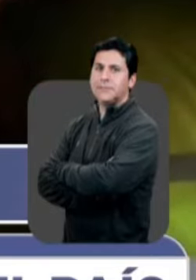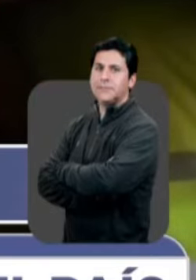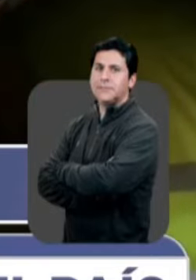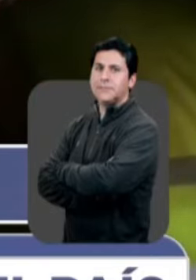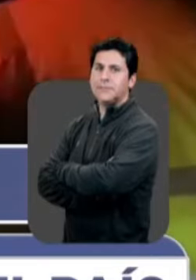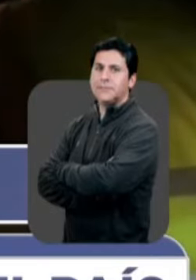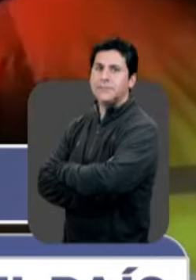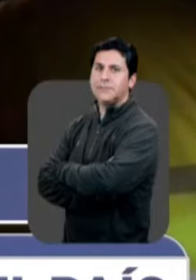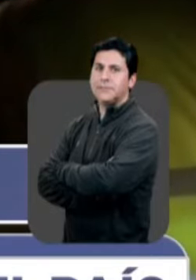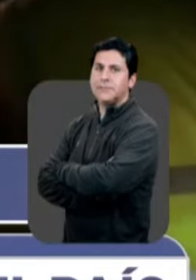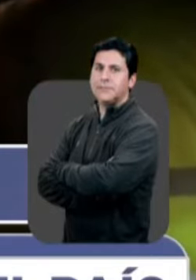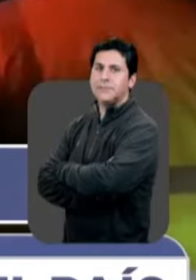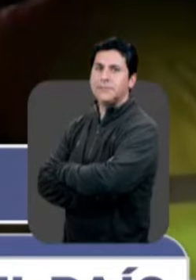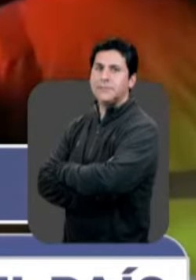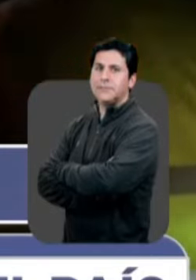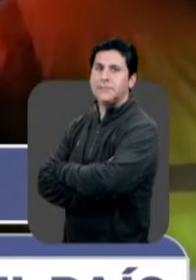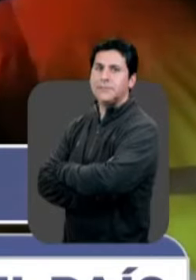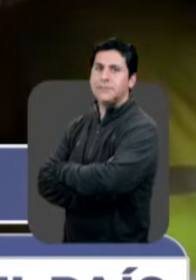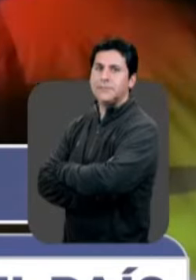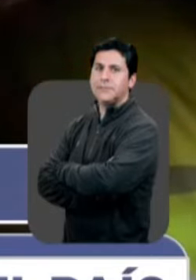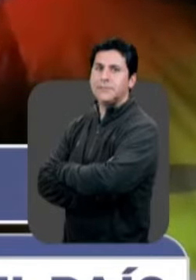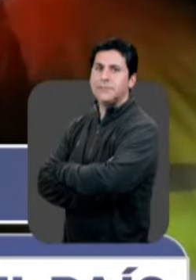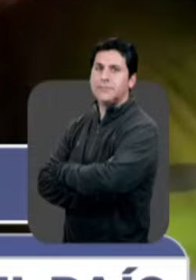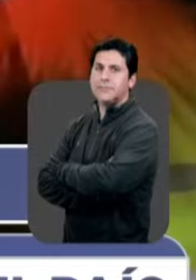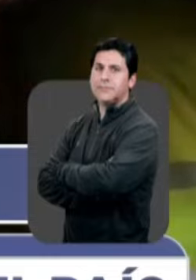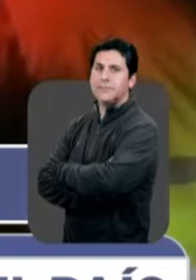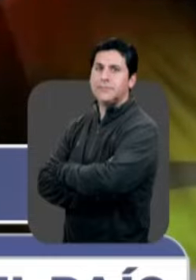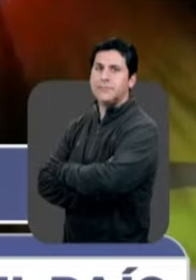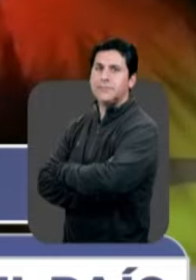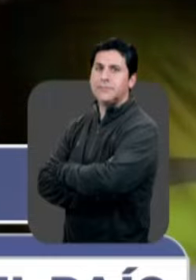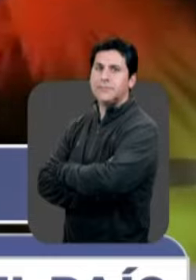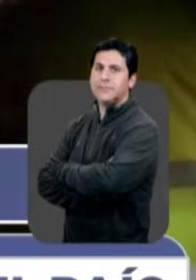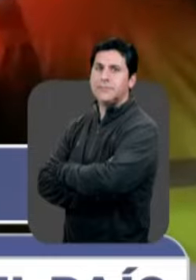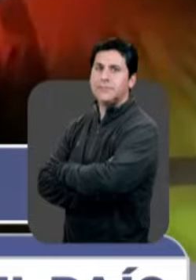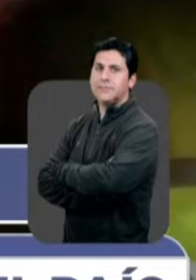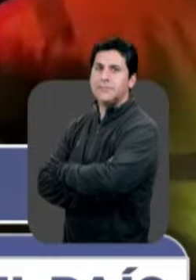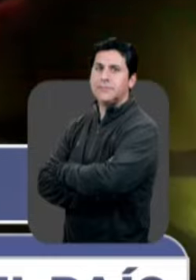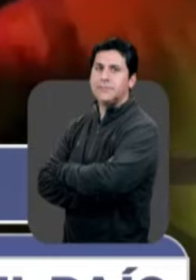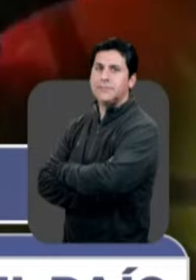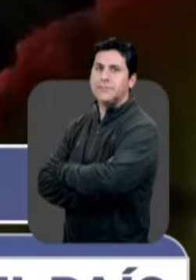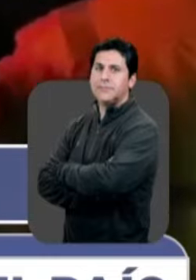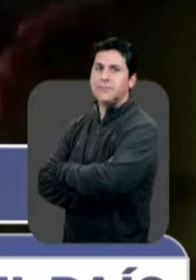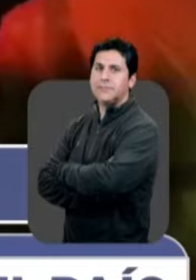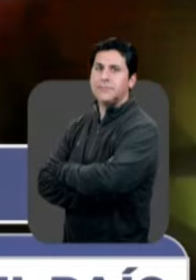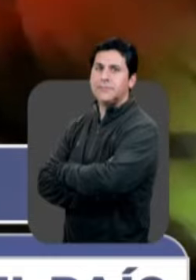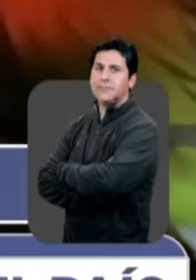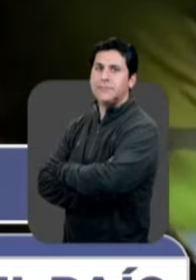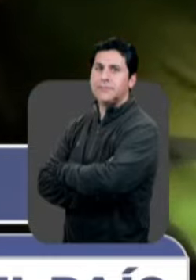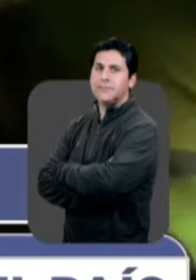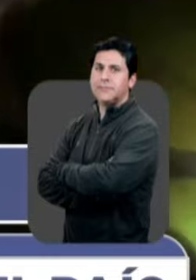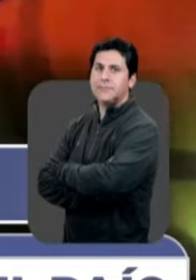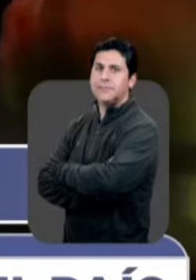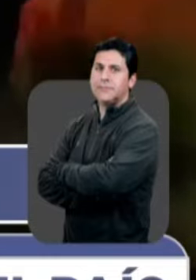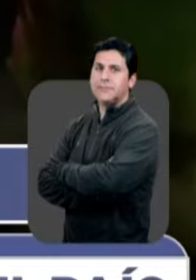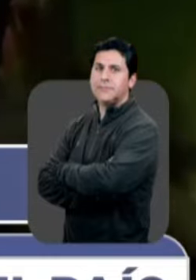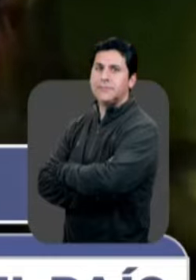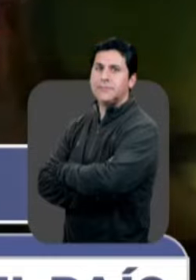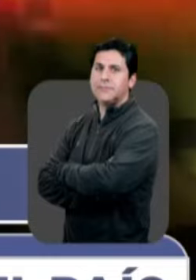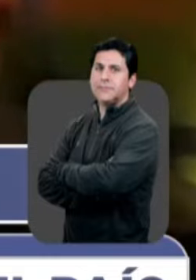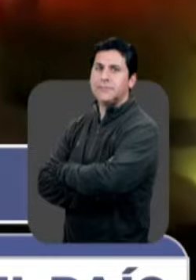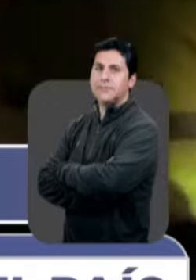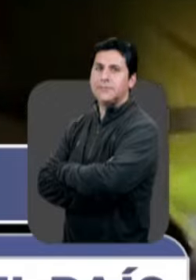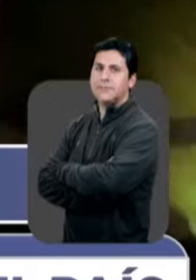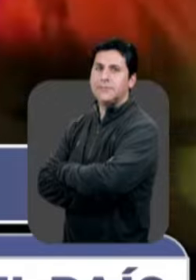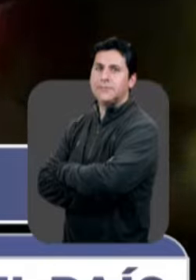3. Un ingreso hacia un terreno heriazo donde está ahora está trabajando personal de la Policía de Investigaciones, de la Brigada de